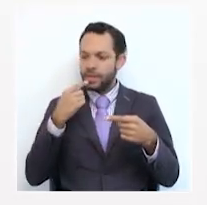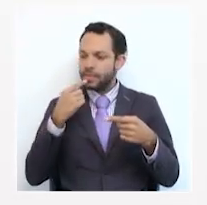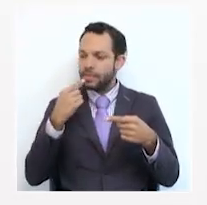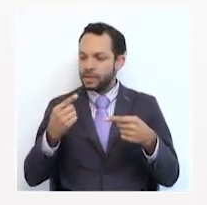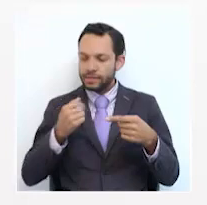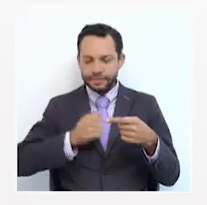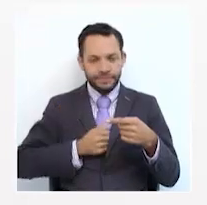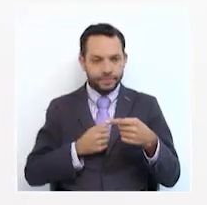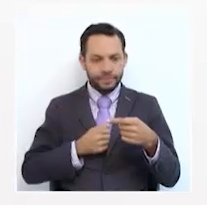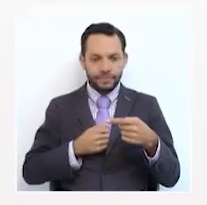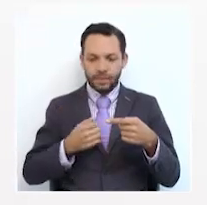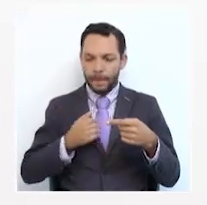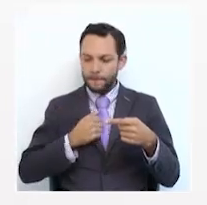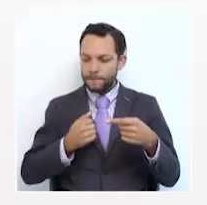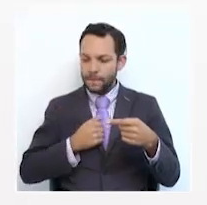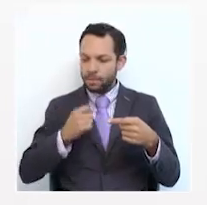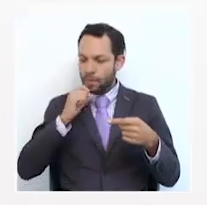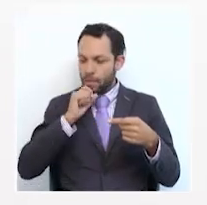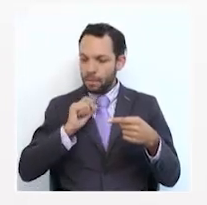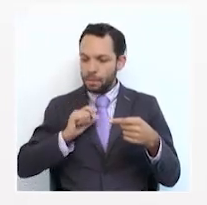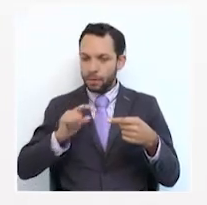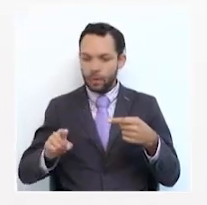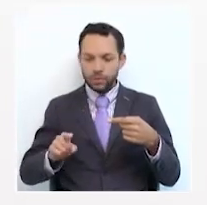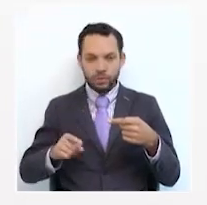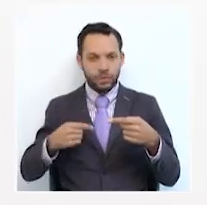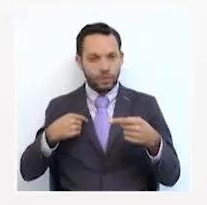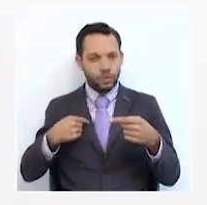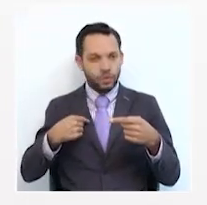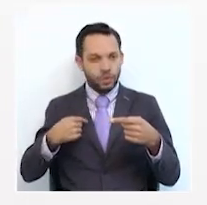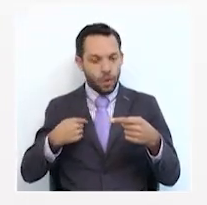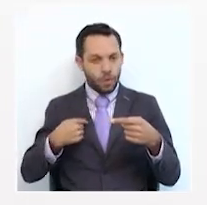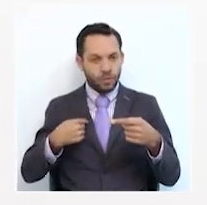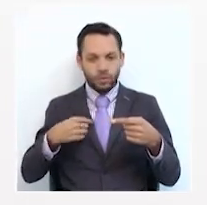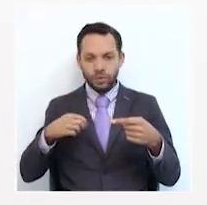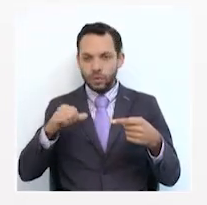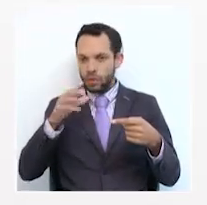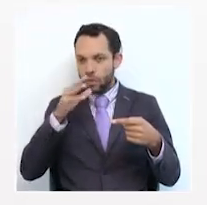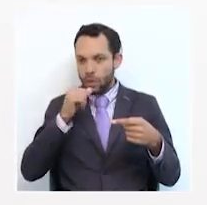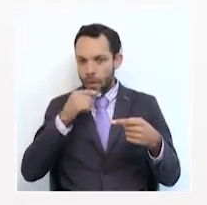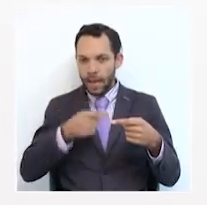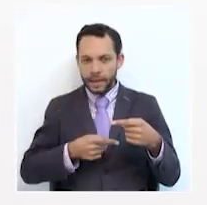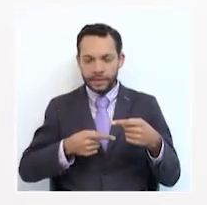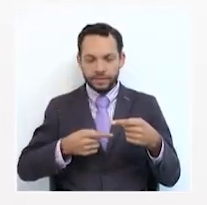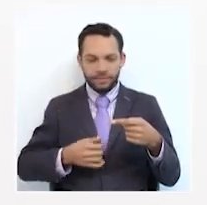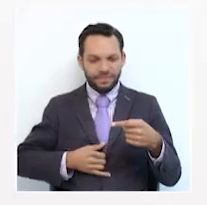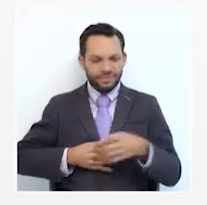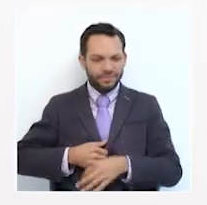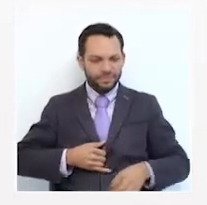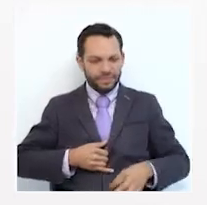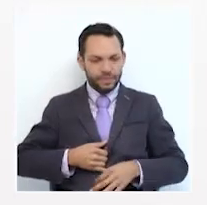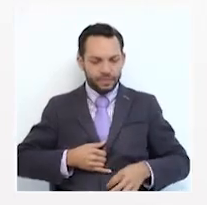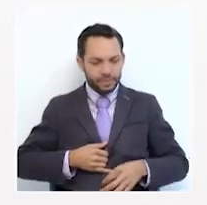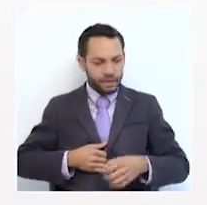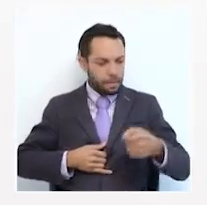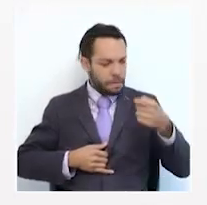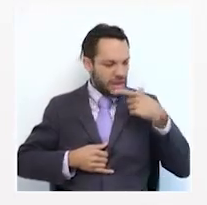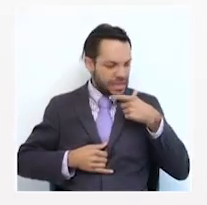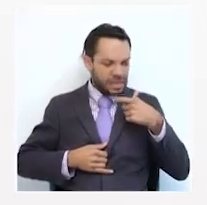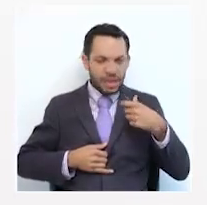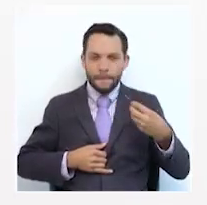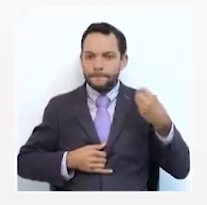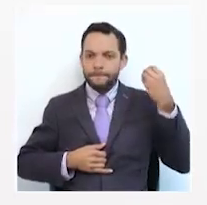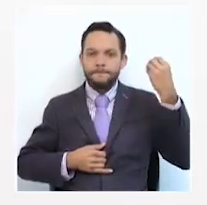que el médico me dijo que por no tener una buena flora intestinal las medicinas no hacían efecto y yo quisiera saber